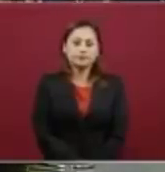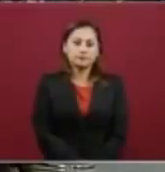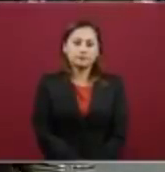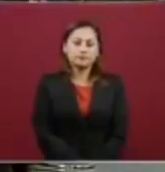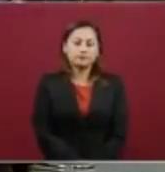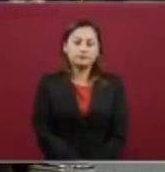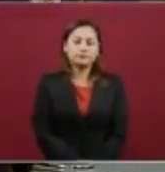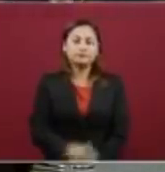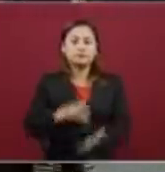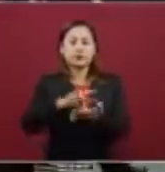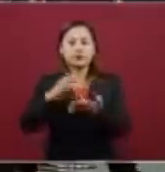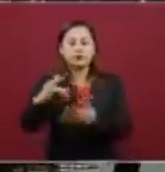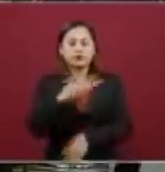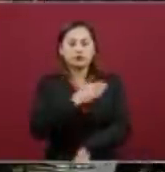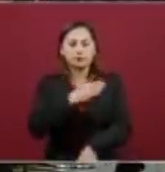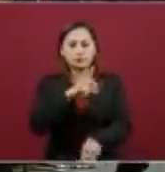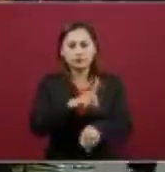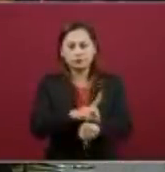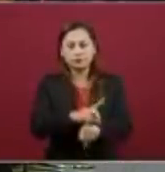Gracias, buenos días.